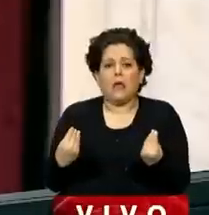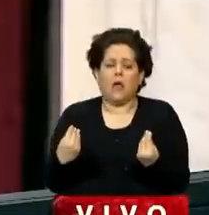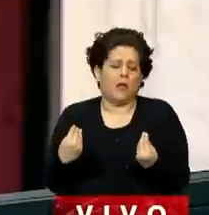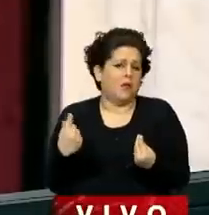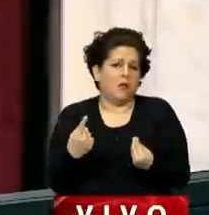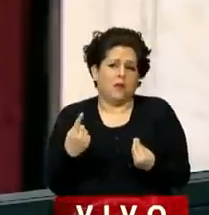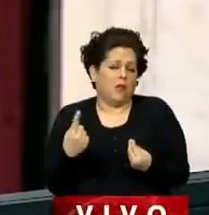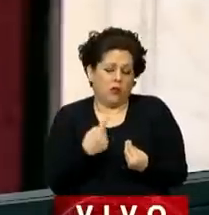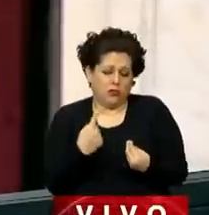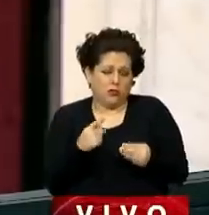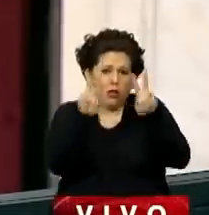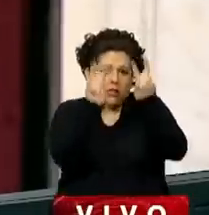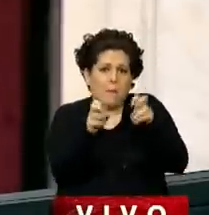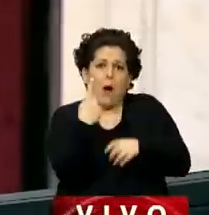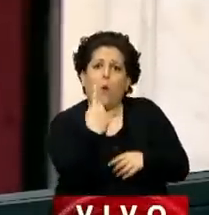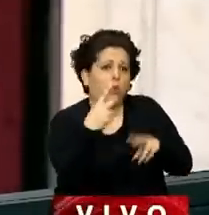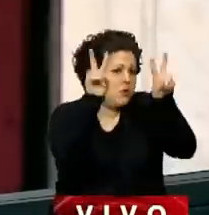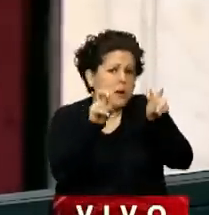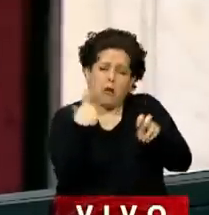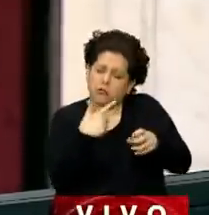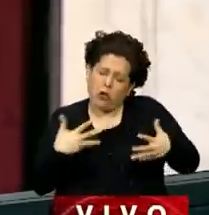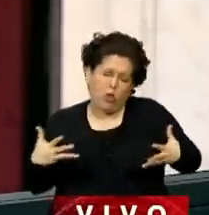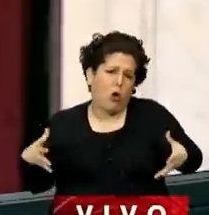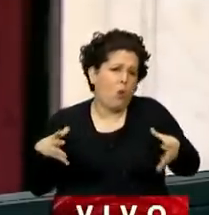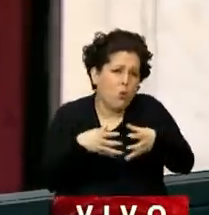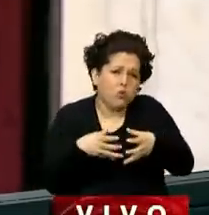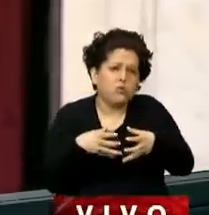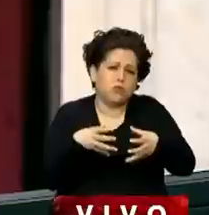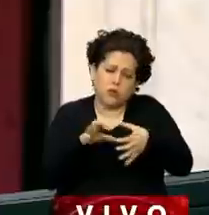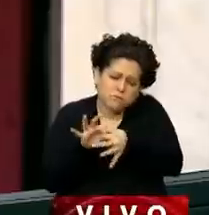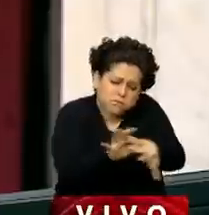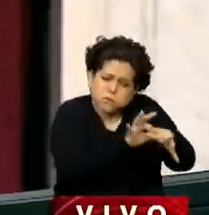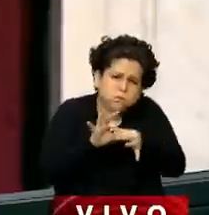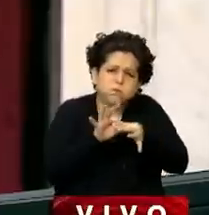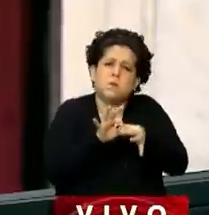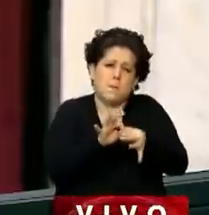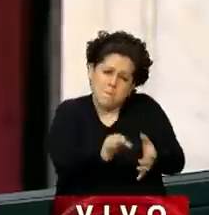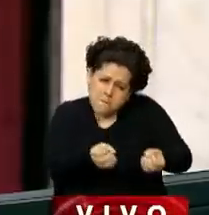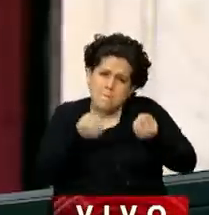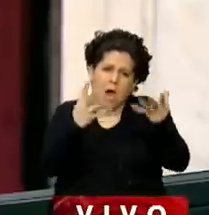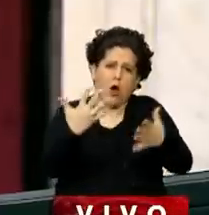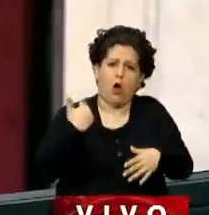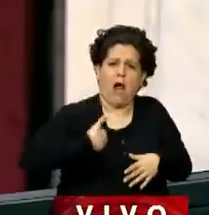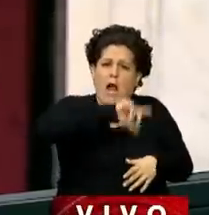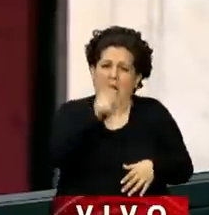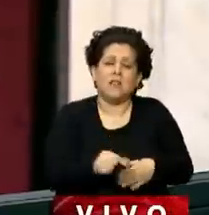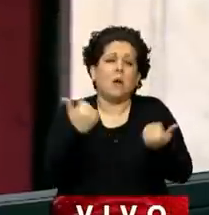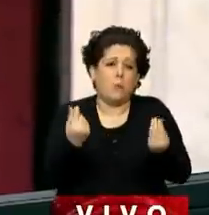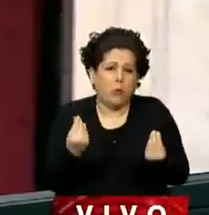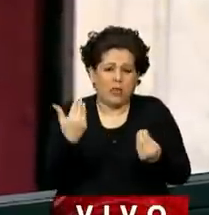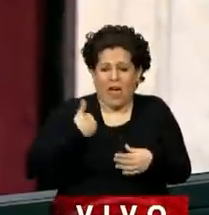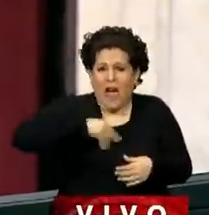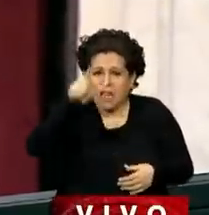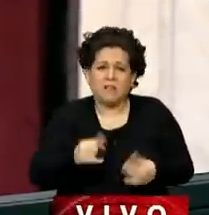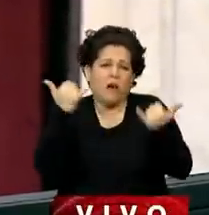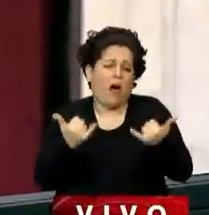abracemos todos y caminemos hacia adelante, porque la Argentina es un país con enormes riquezas